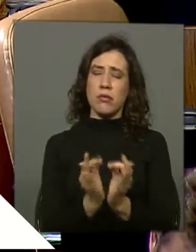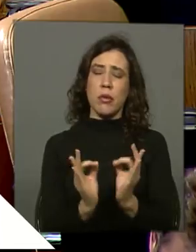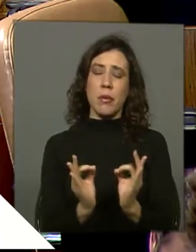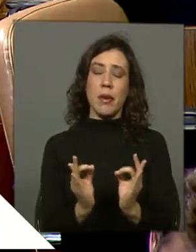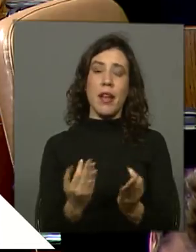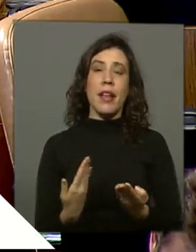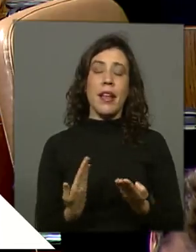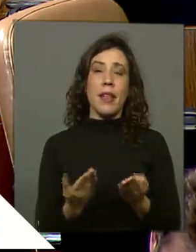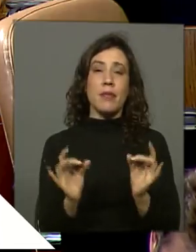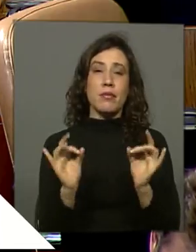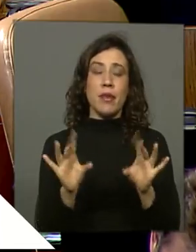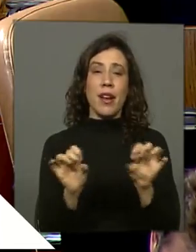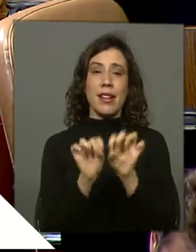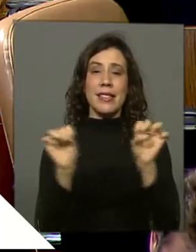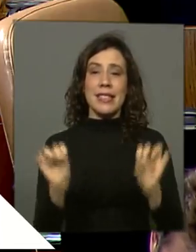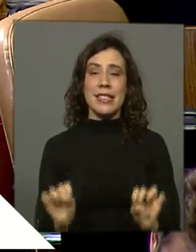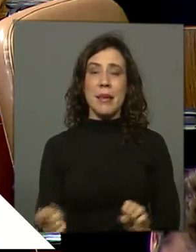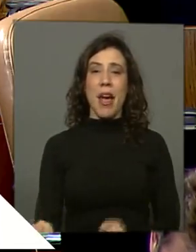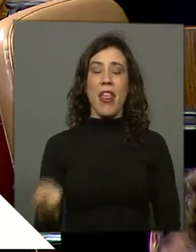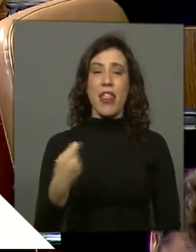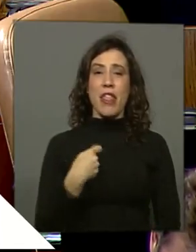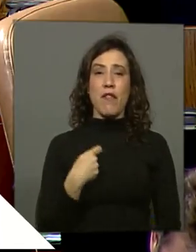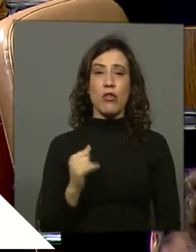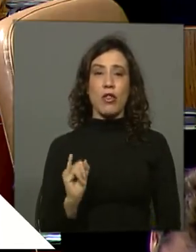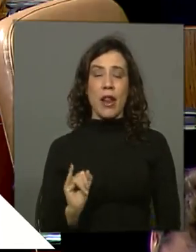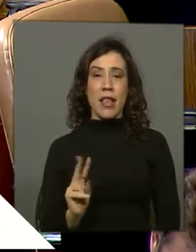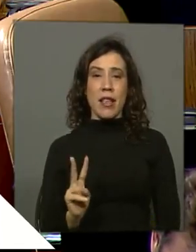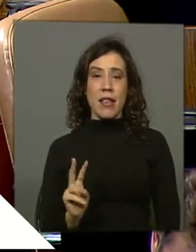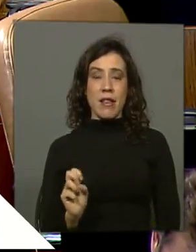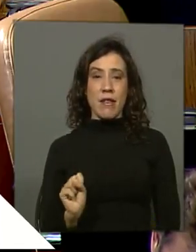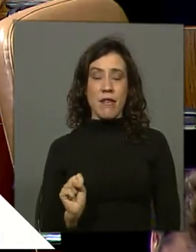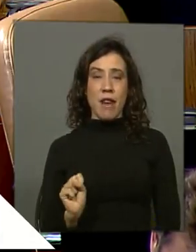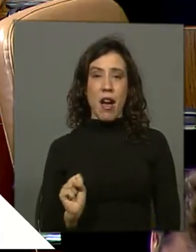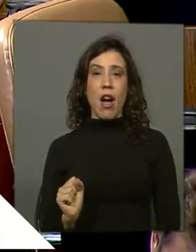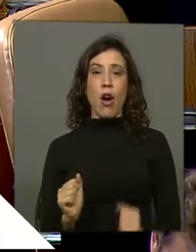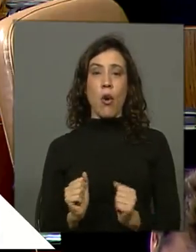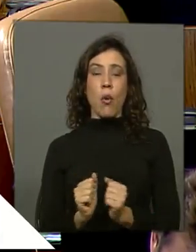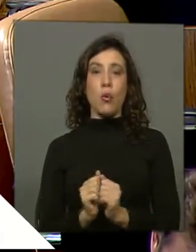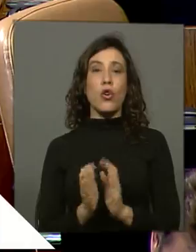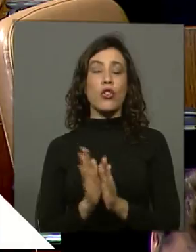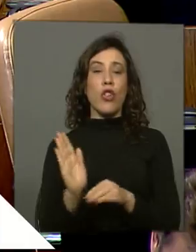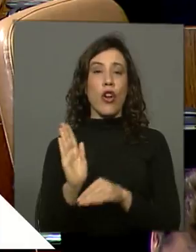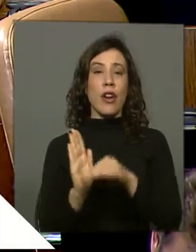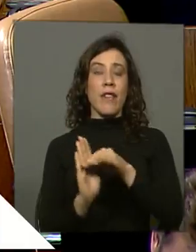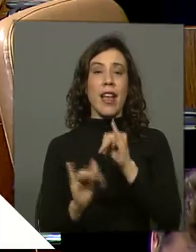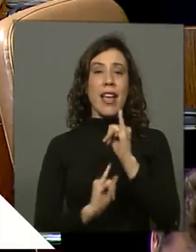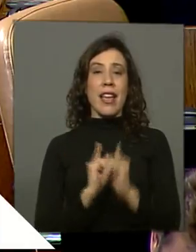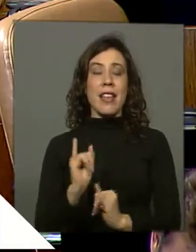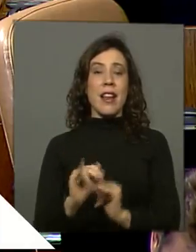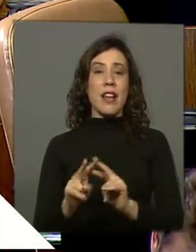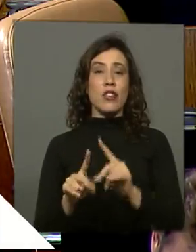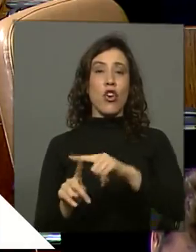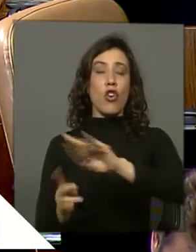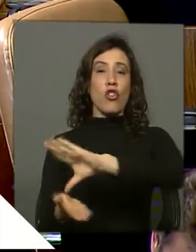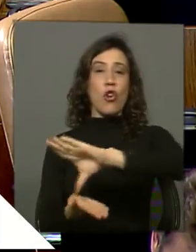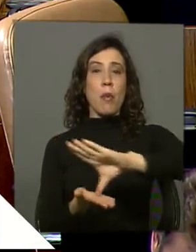propone establecer un sistema de devolución del IVA que vaya de la mano con los parámetros internacionales adoptados por otros países de fuerte afluencia turística